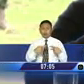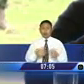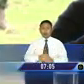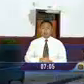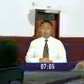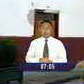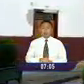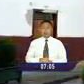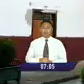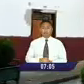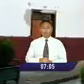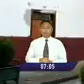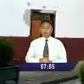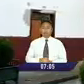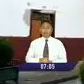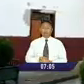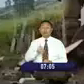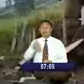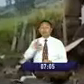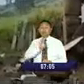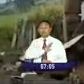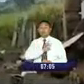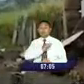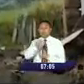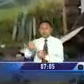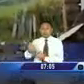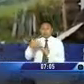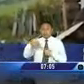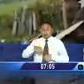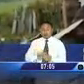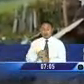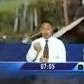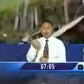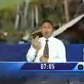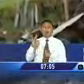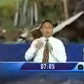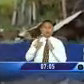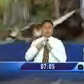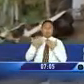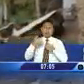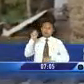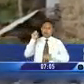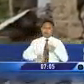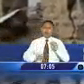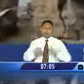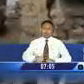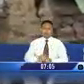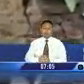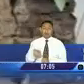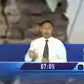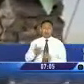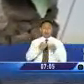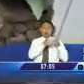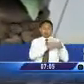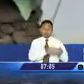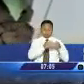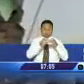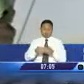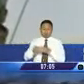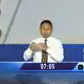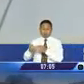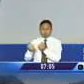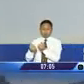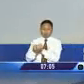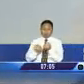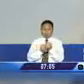permanentemente. Dentro de los informes técnicos se tiene ya establecido cuántas viviendas mantienen afectaciones bajo una clasificación para poder intervenir con los